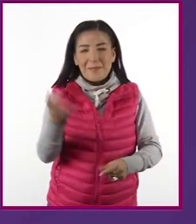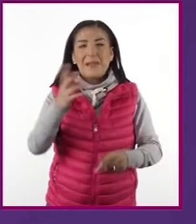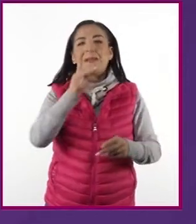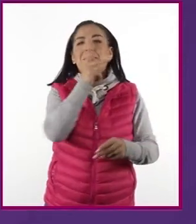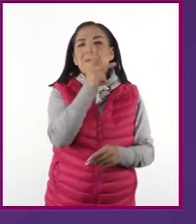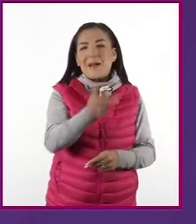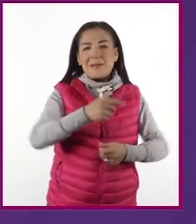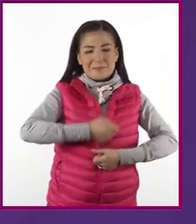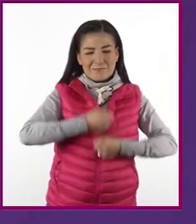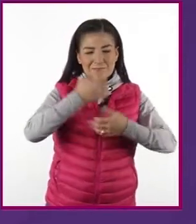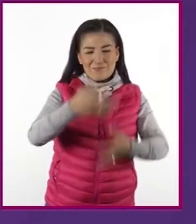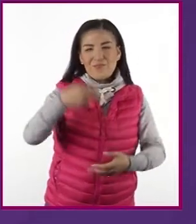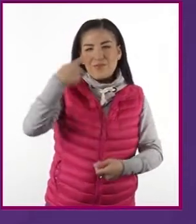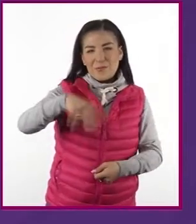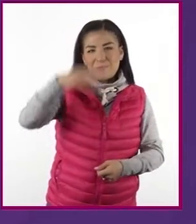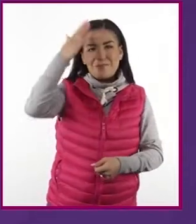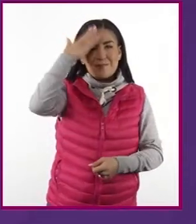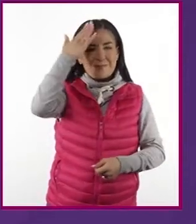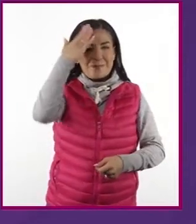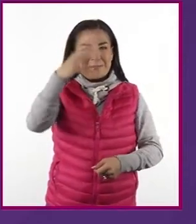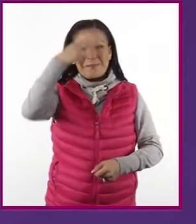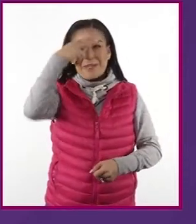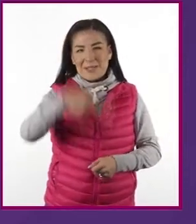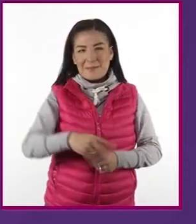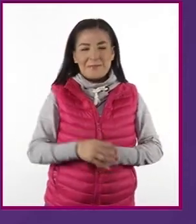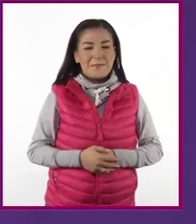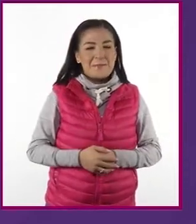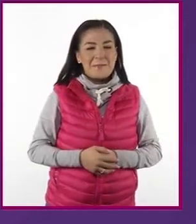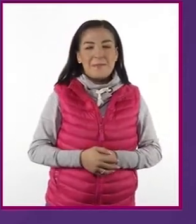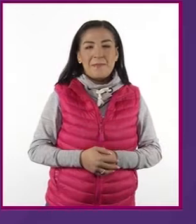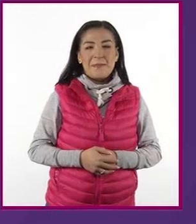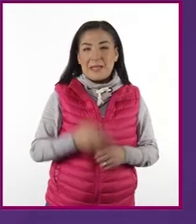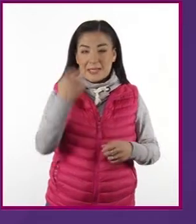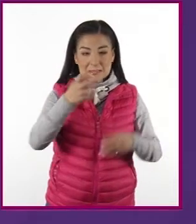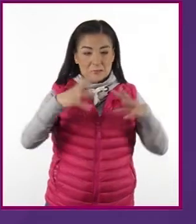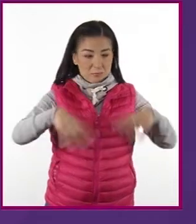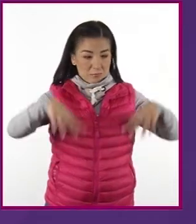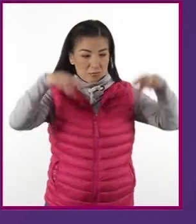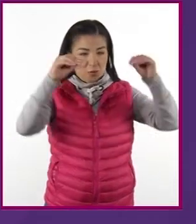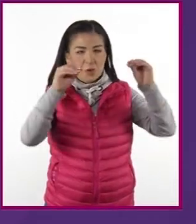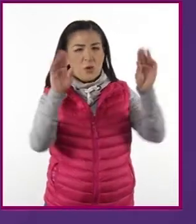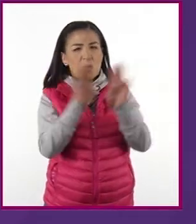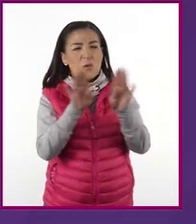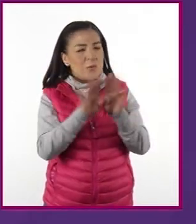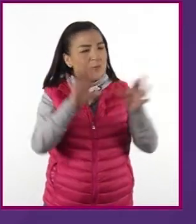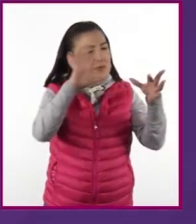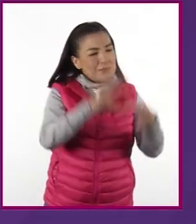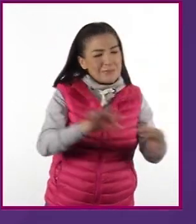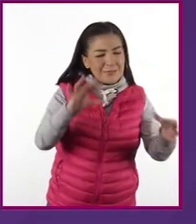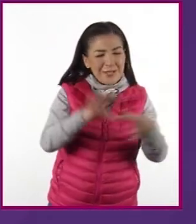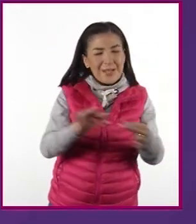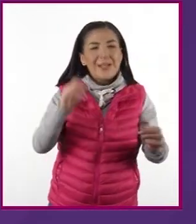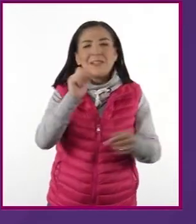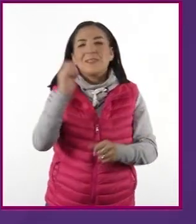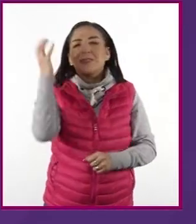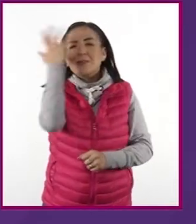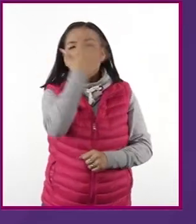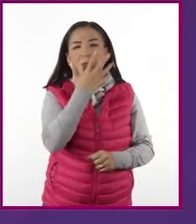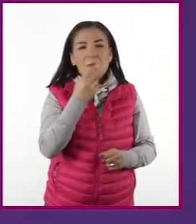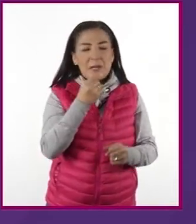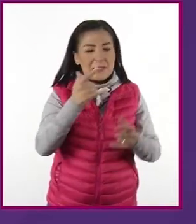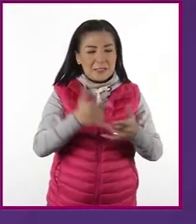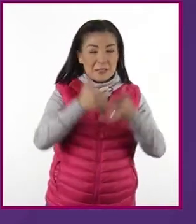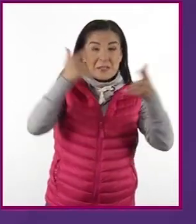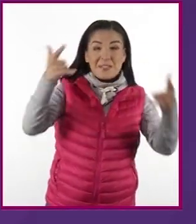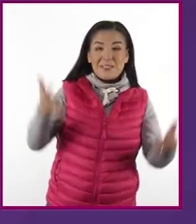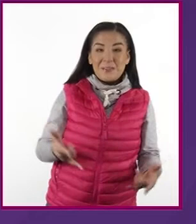En el circo se despliegan, en forma de actos fantásticos, los mitos y los misterios que les son